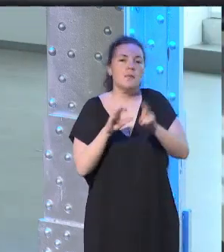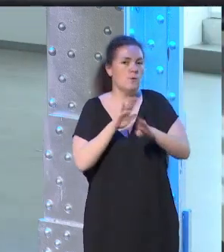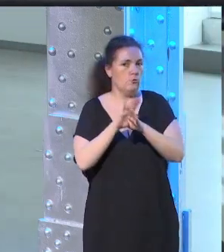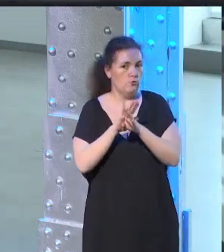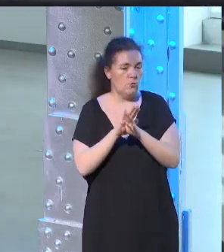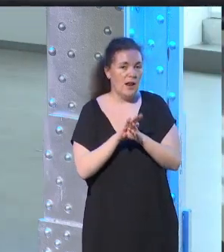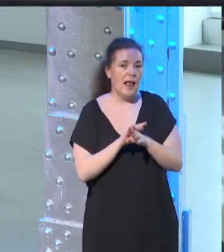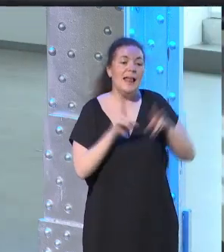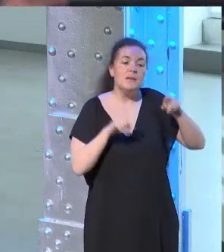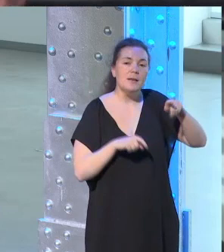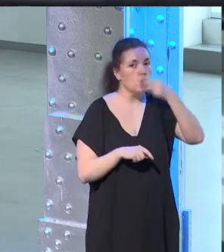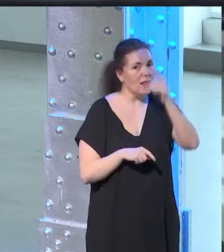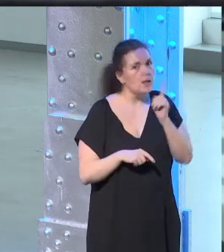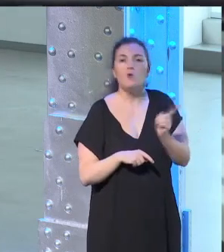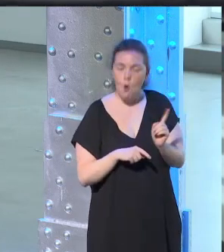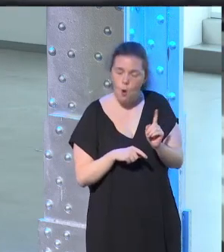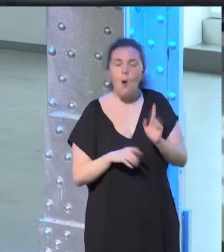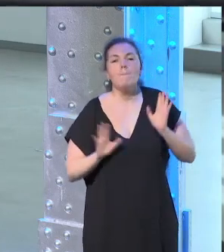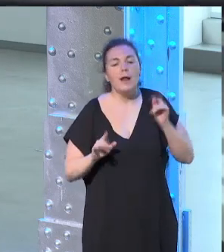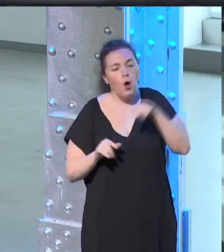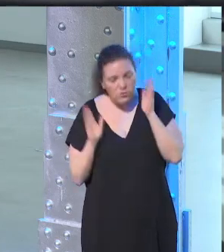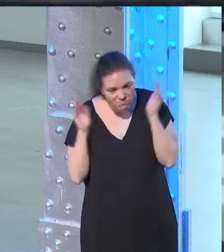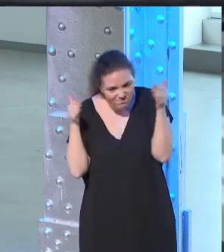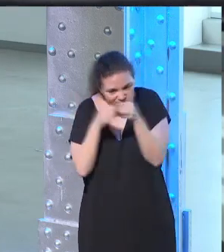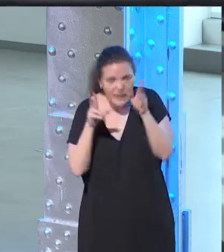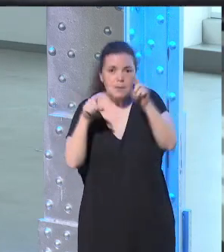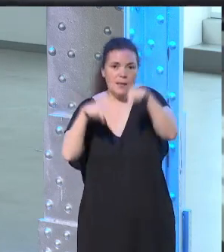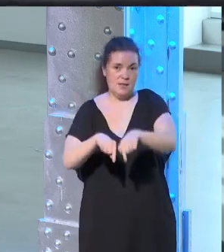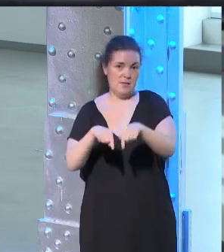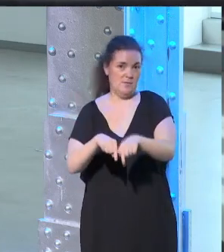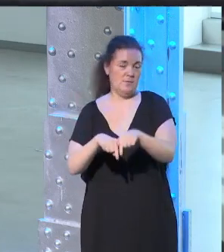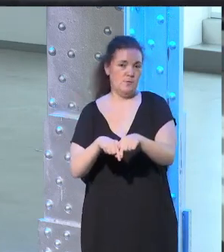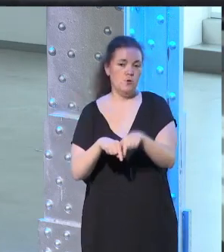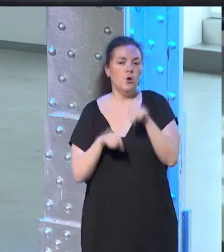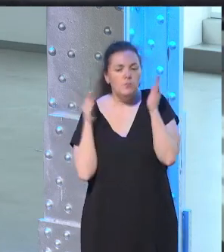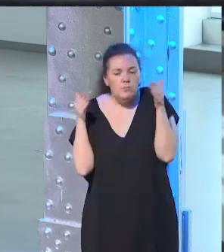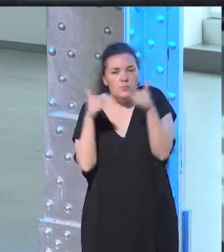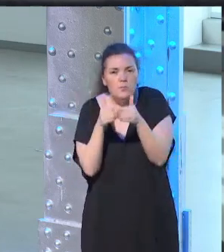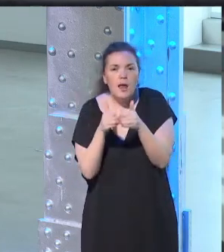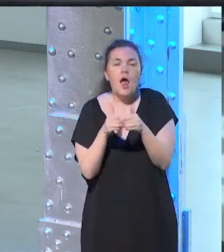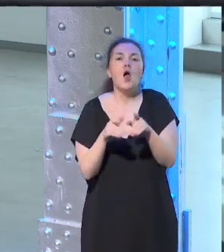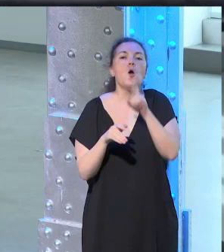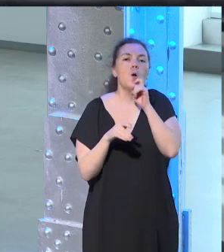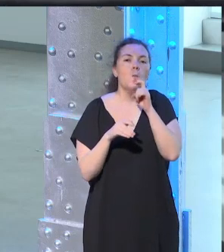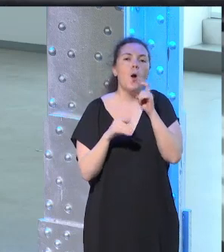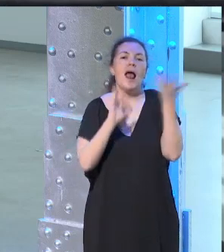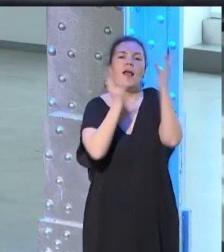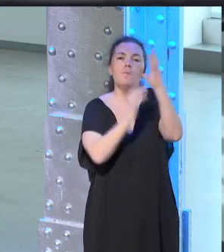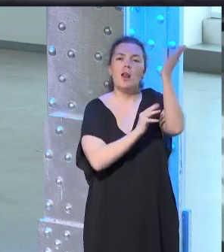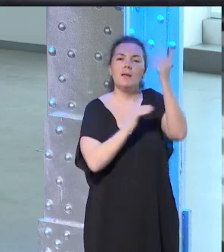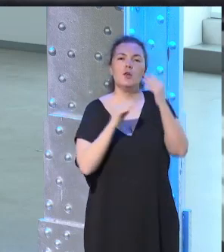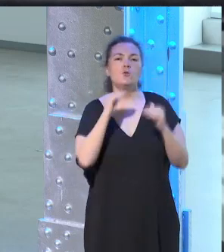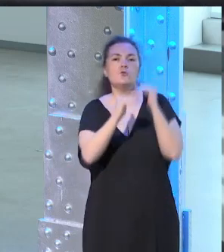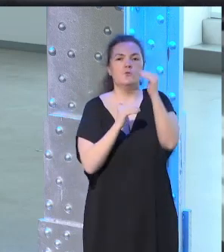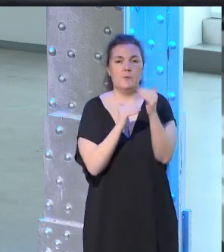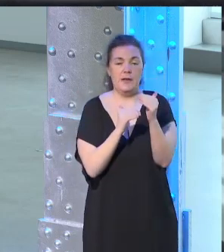nos interese esa cuestión, pero hoy queremos poner el foco aquí, y queremos poner el foco en cómo sobrevivir al cambio climático, y como